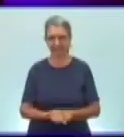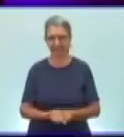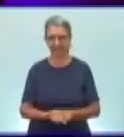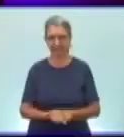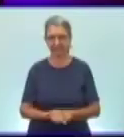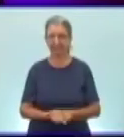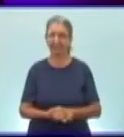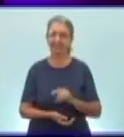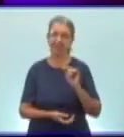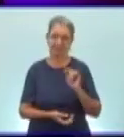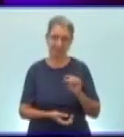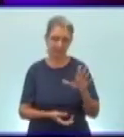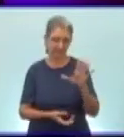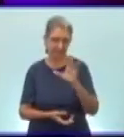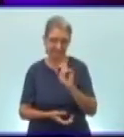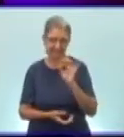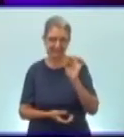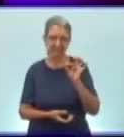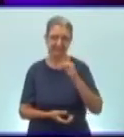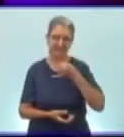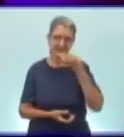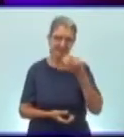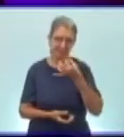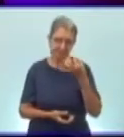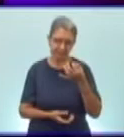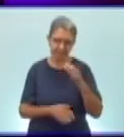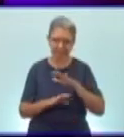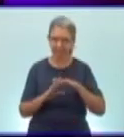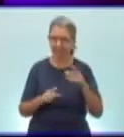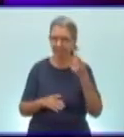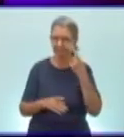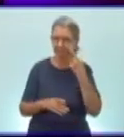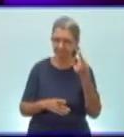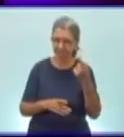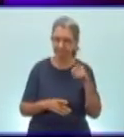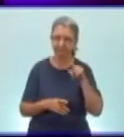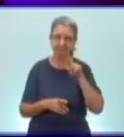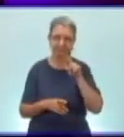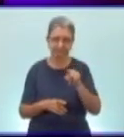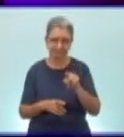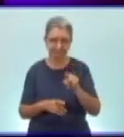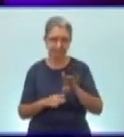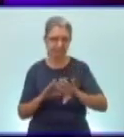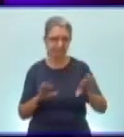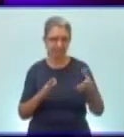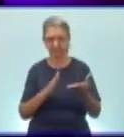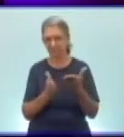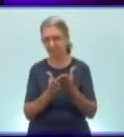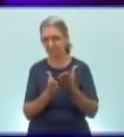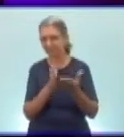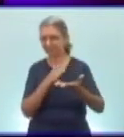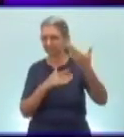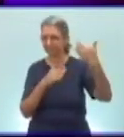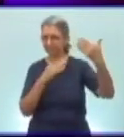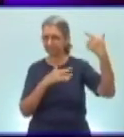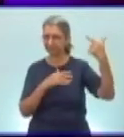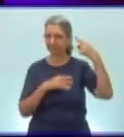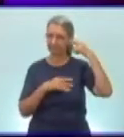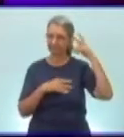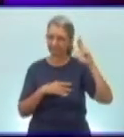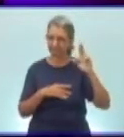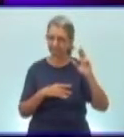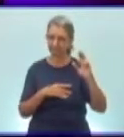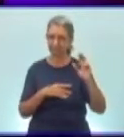Bueno, de estas expresiones que vimos, usted puede también entonces, con respecto a las otras que ya les dije que habíamos estudiado, se recuerdan, la